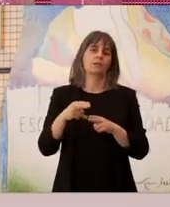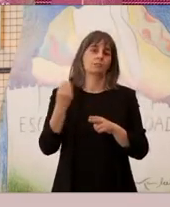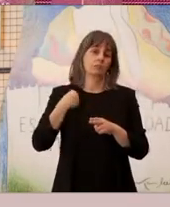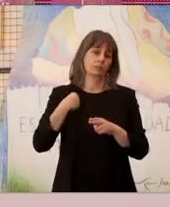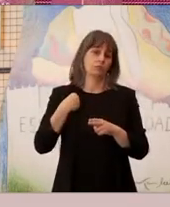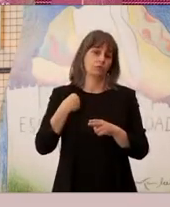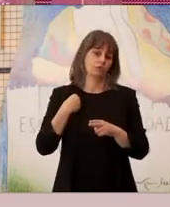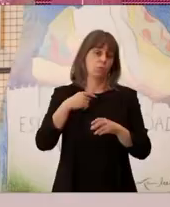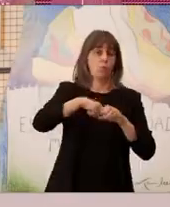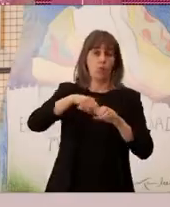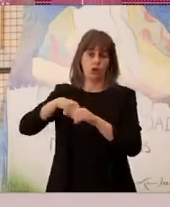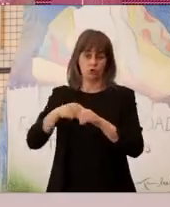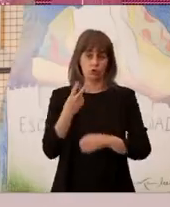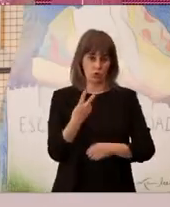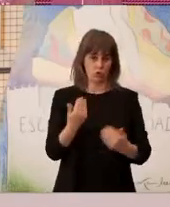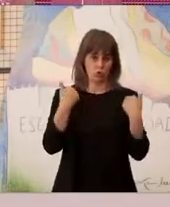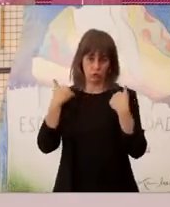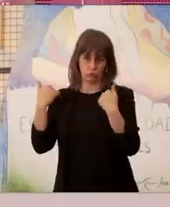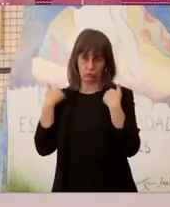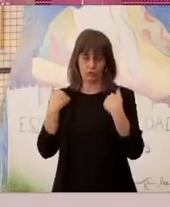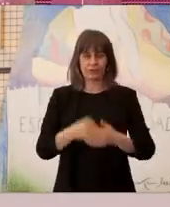en estos dos cargos que desempeñé